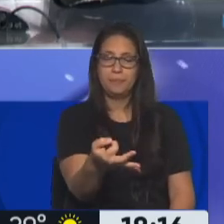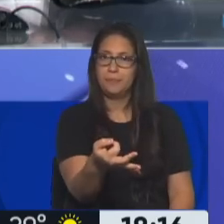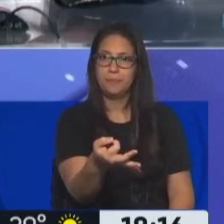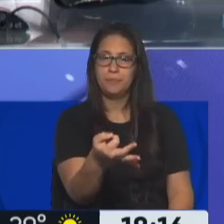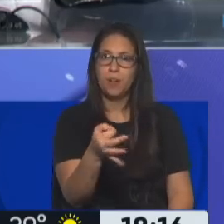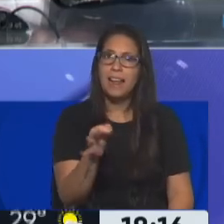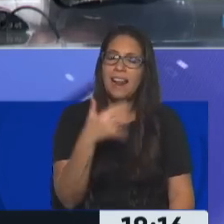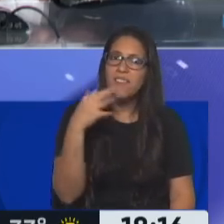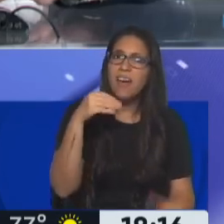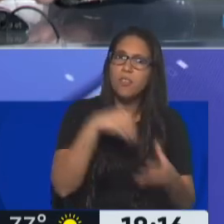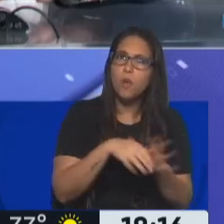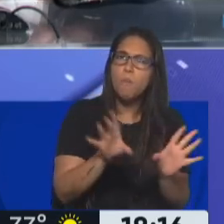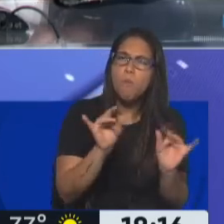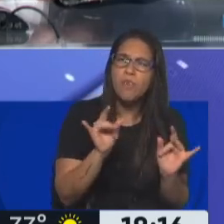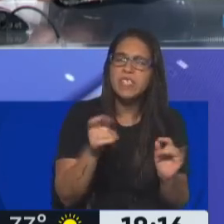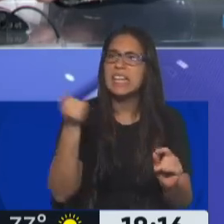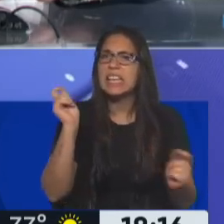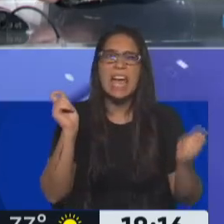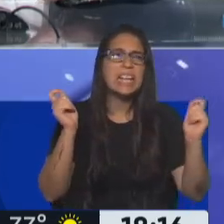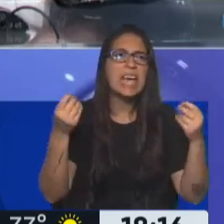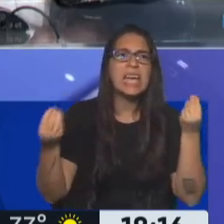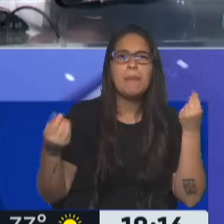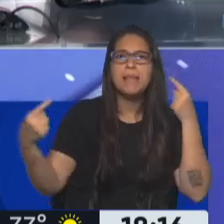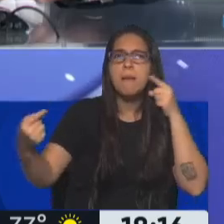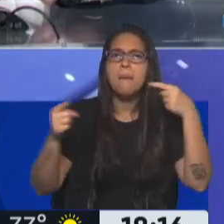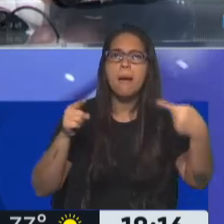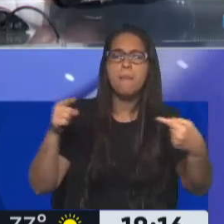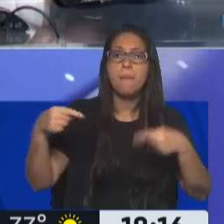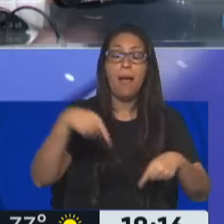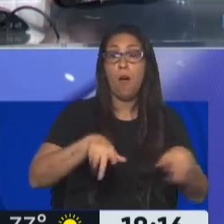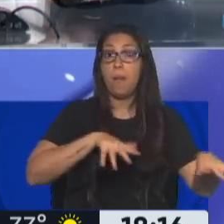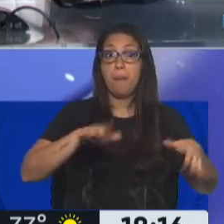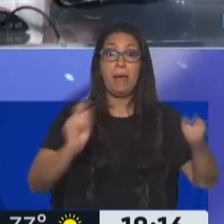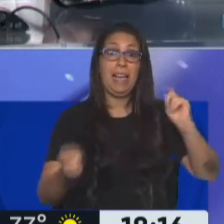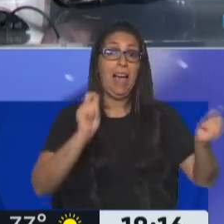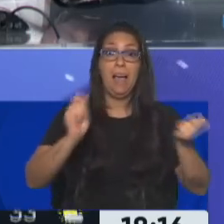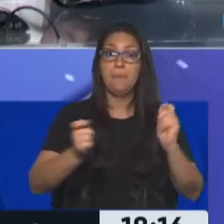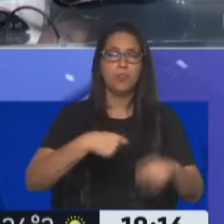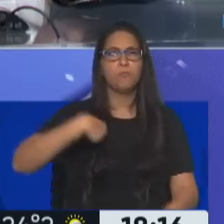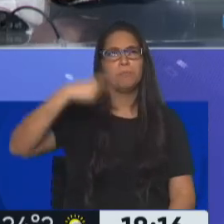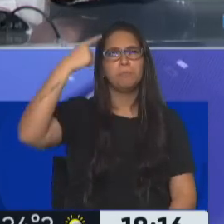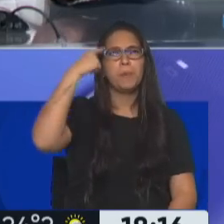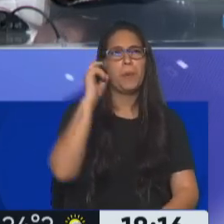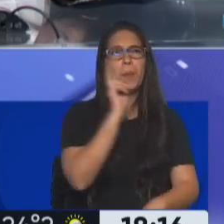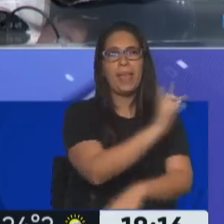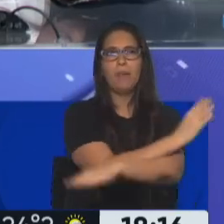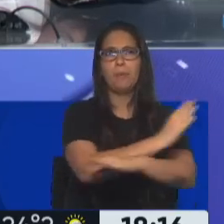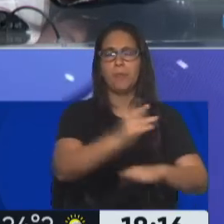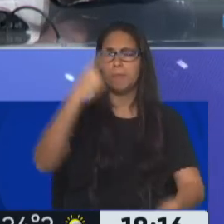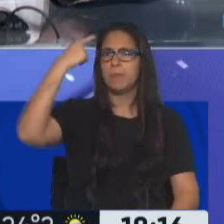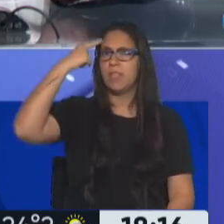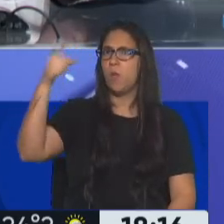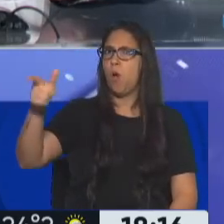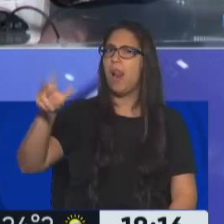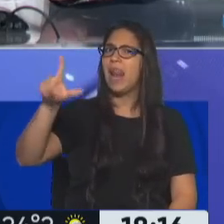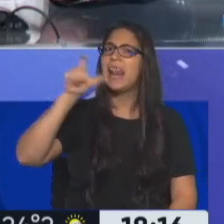y tan complejo de quién es quién y qué está pasando y que en este momento es sumamente dinámico, pensaba en esto que planteabas, Leti, de, bueno,